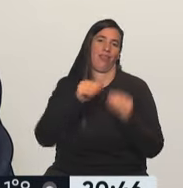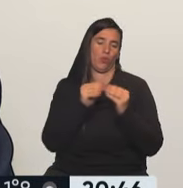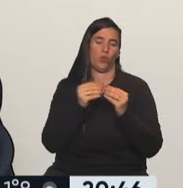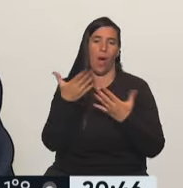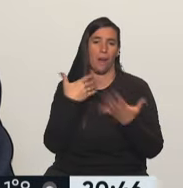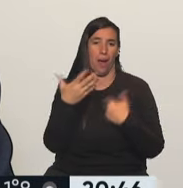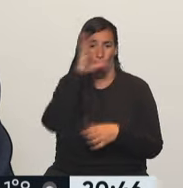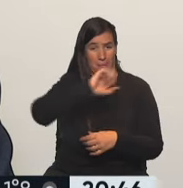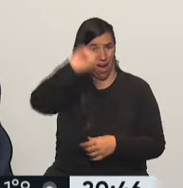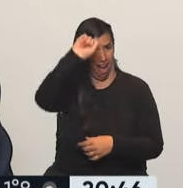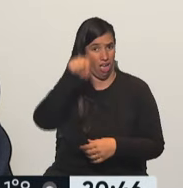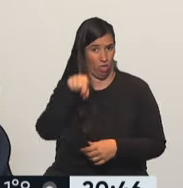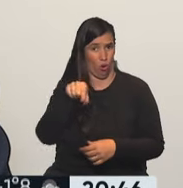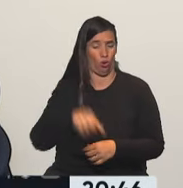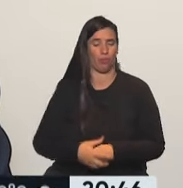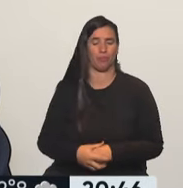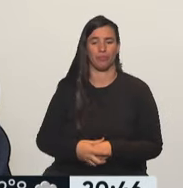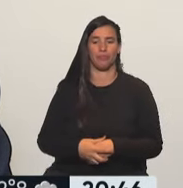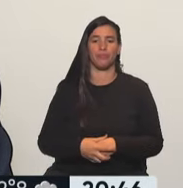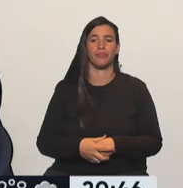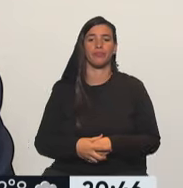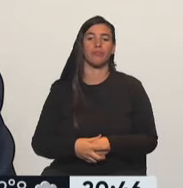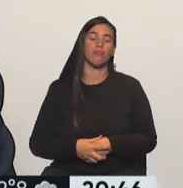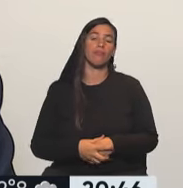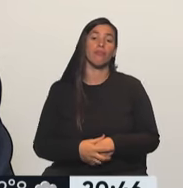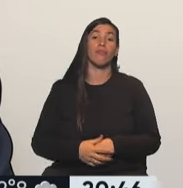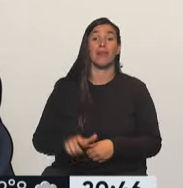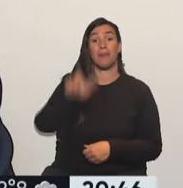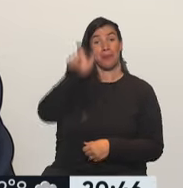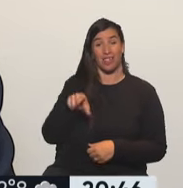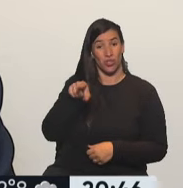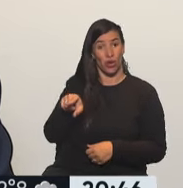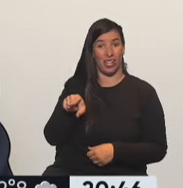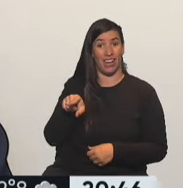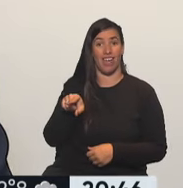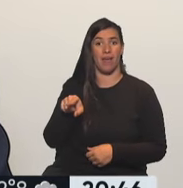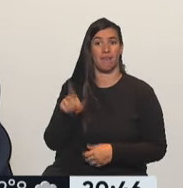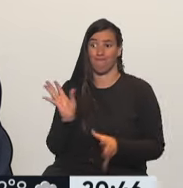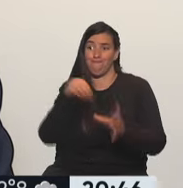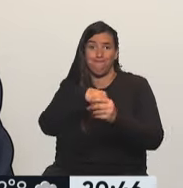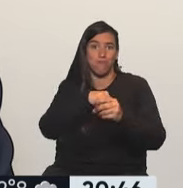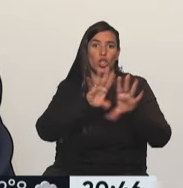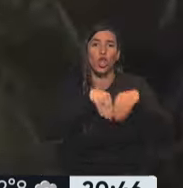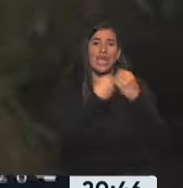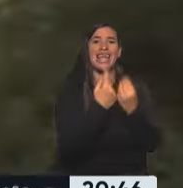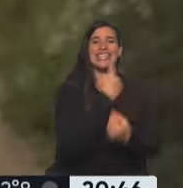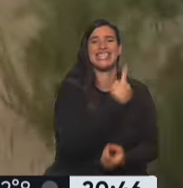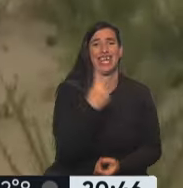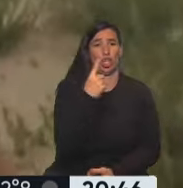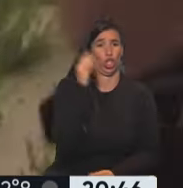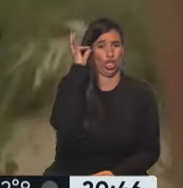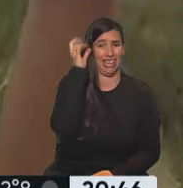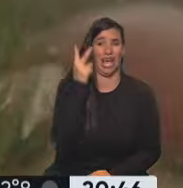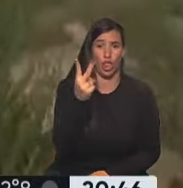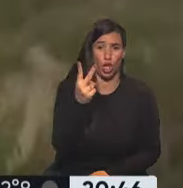Lior Rudaeff es uno de los 132 todavía que están rehenes en Gaza. La información